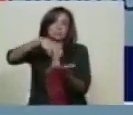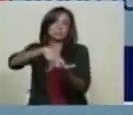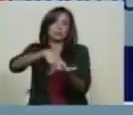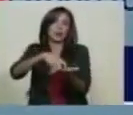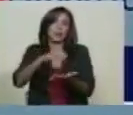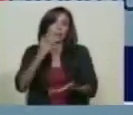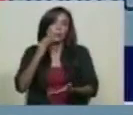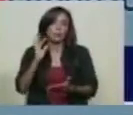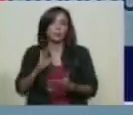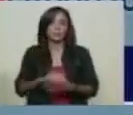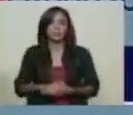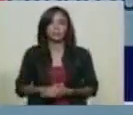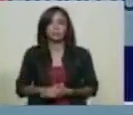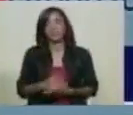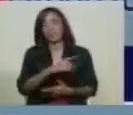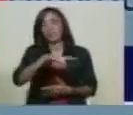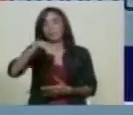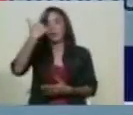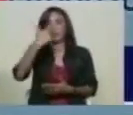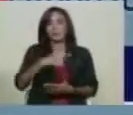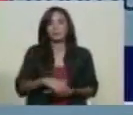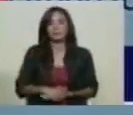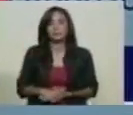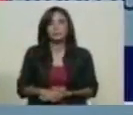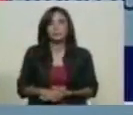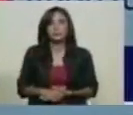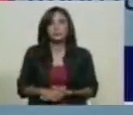muy mal parados, dan pena, en verdad.